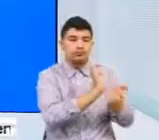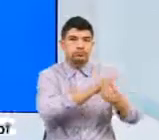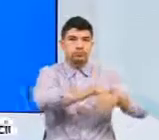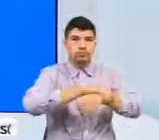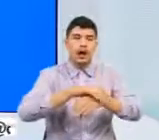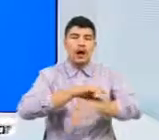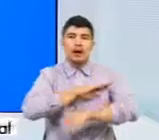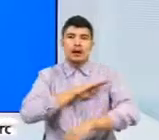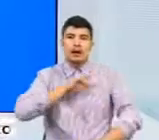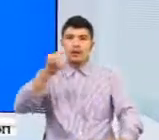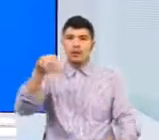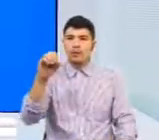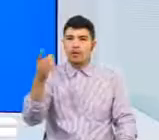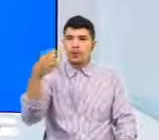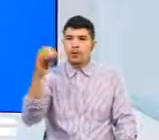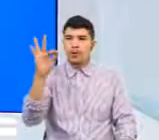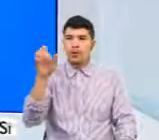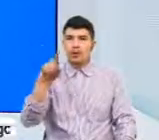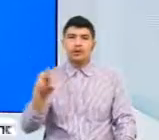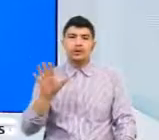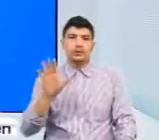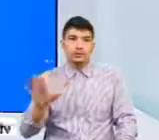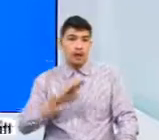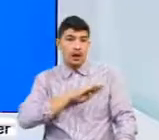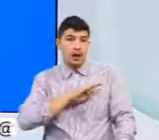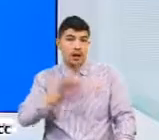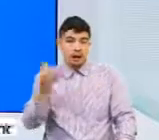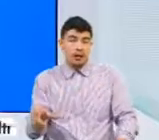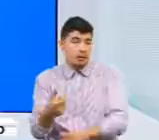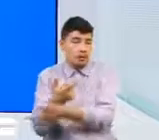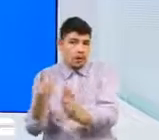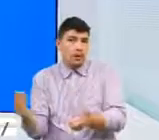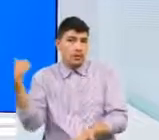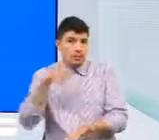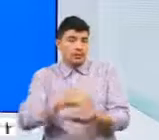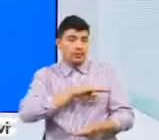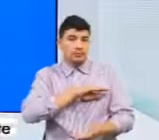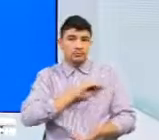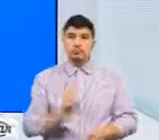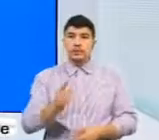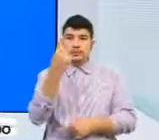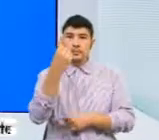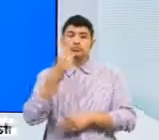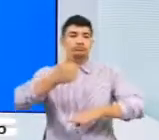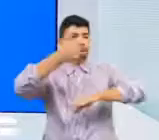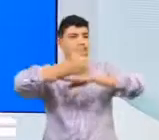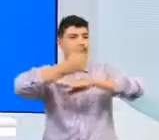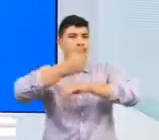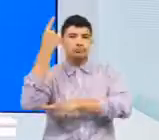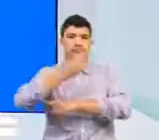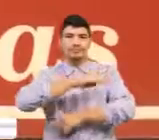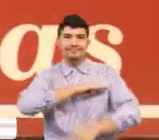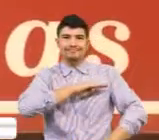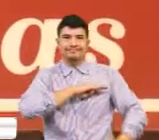mogotes dorian giovanni rodríguez avellana el alcalde fue dejado en libertad y vuelve a ejercer su cargo como primer mandatario de los bogotanos